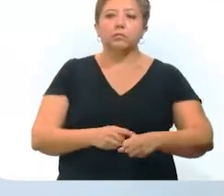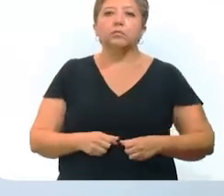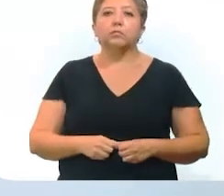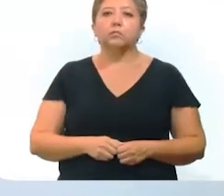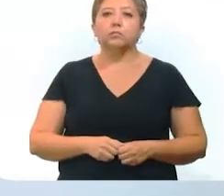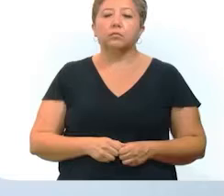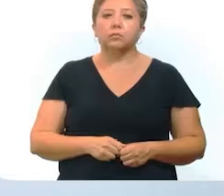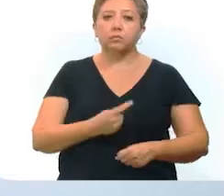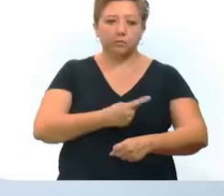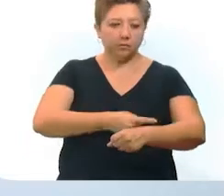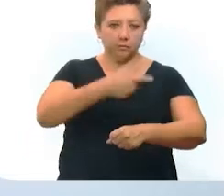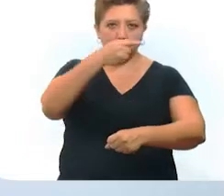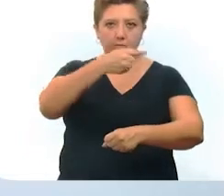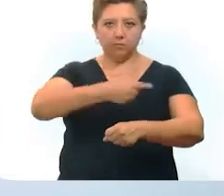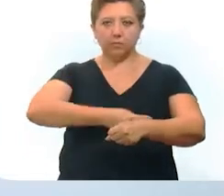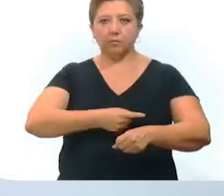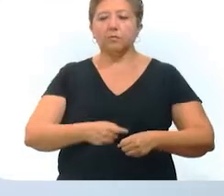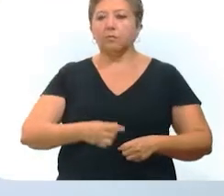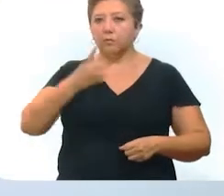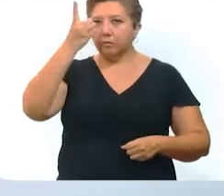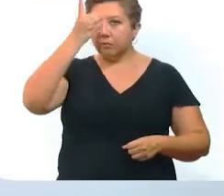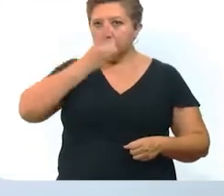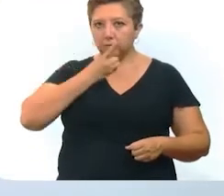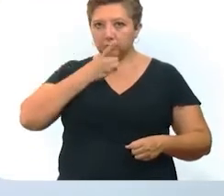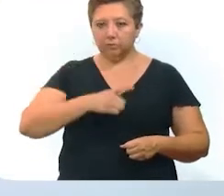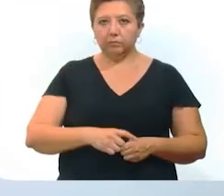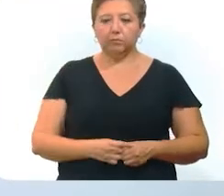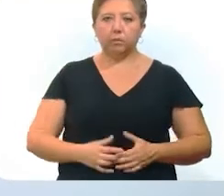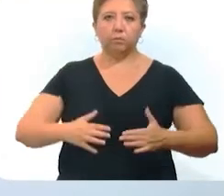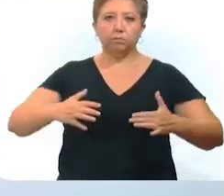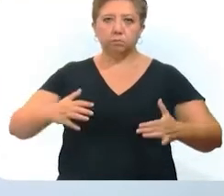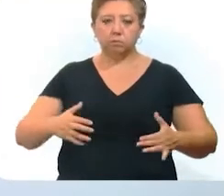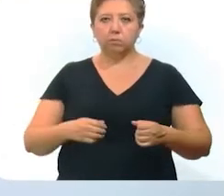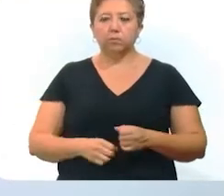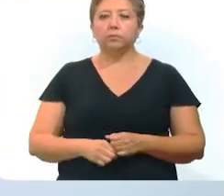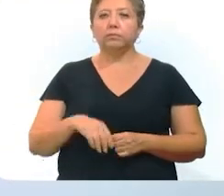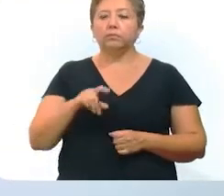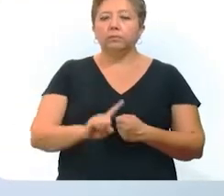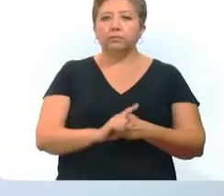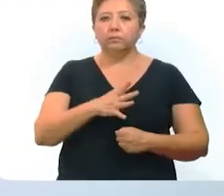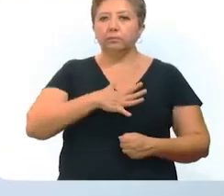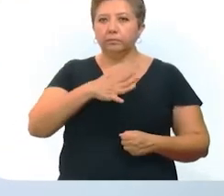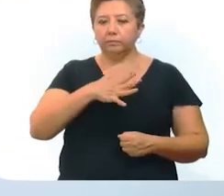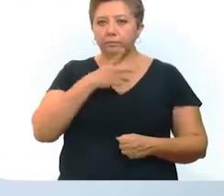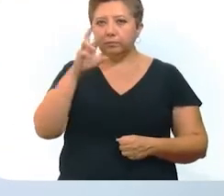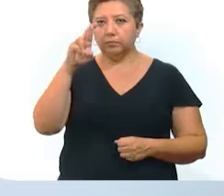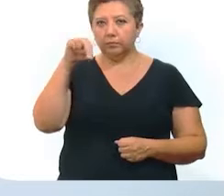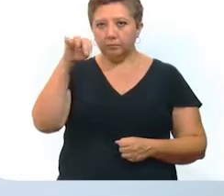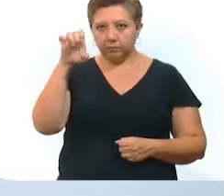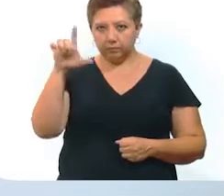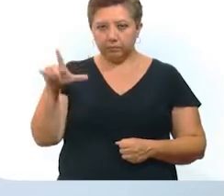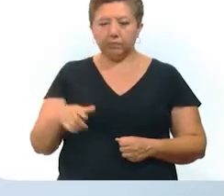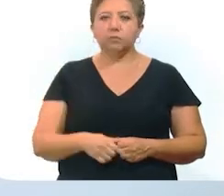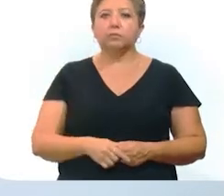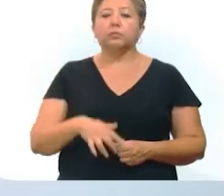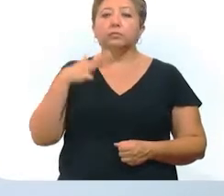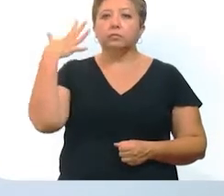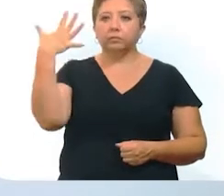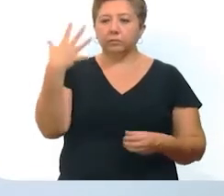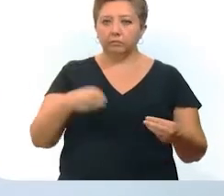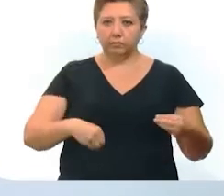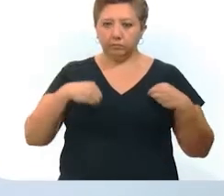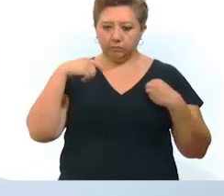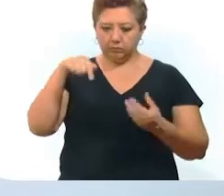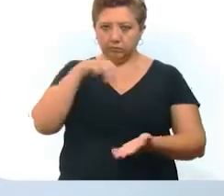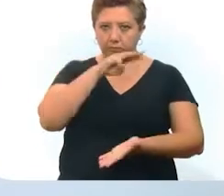fueron hipertensión arterial sistémica, diabetes mellitus, obesidad, EPOC e insuficiencia renal crónica. 5 residían